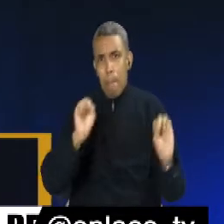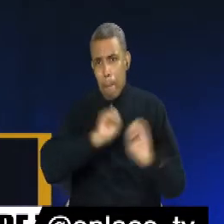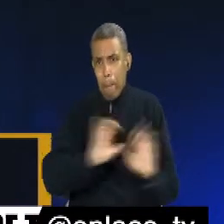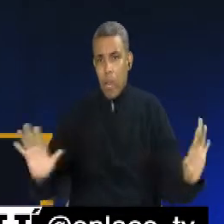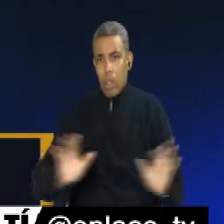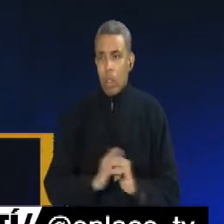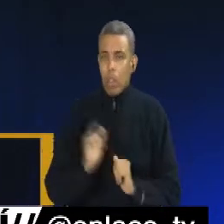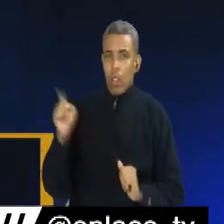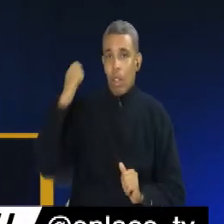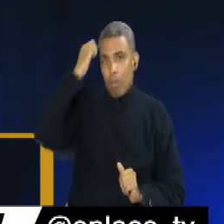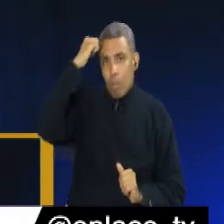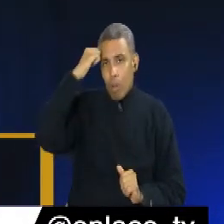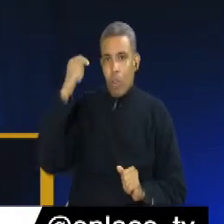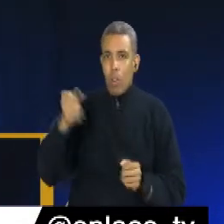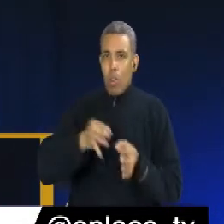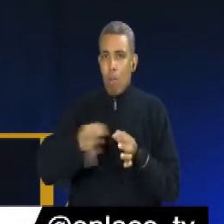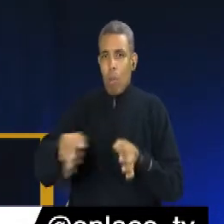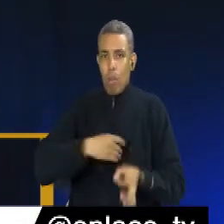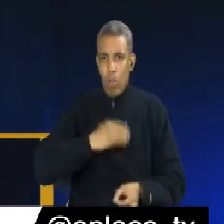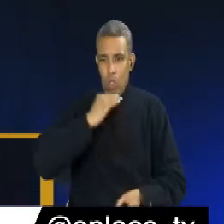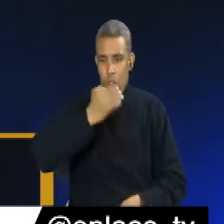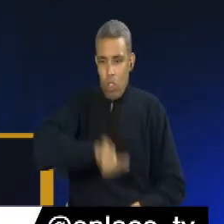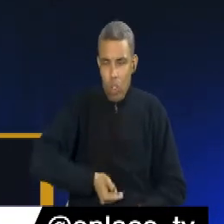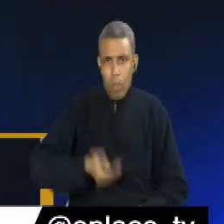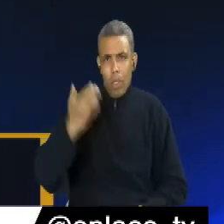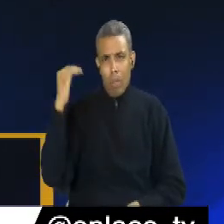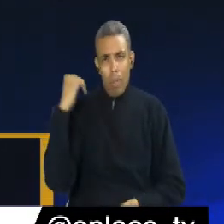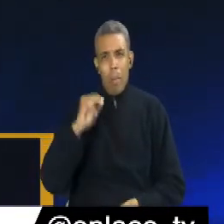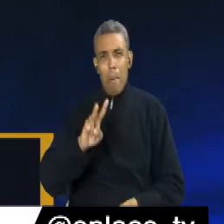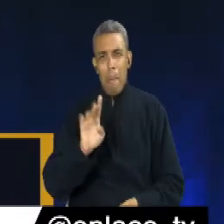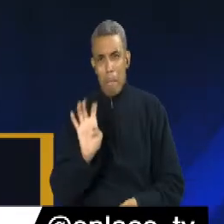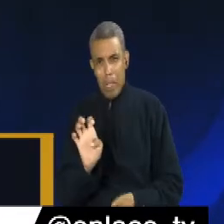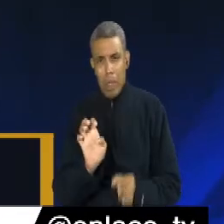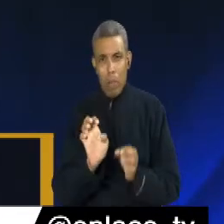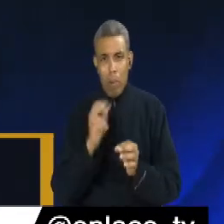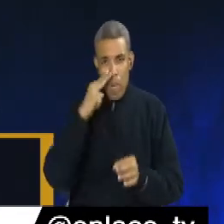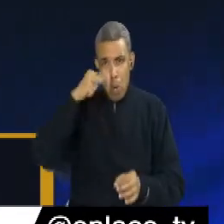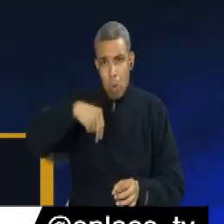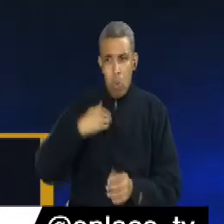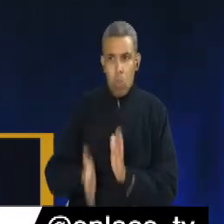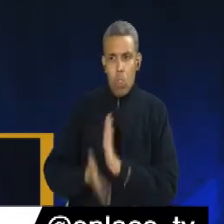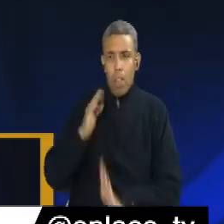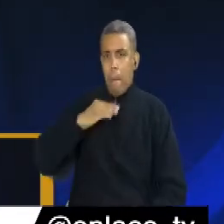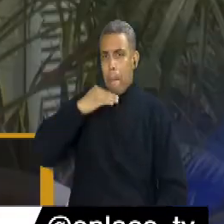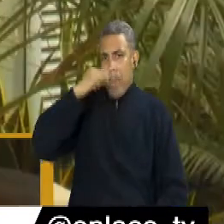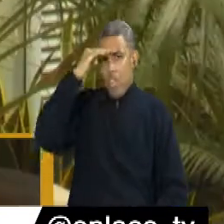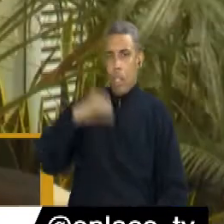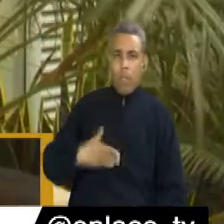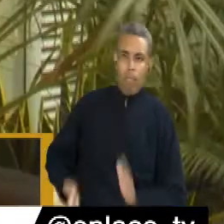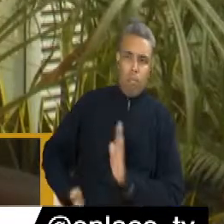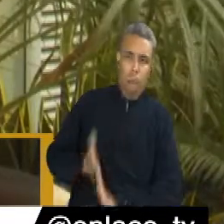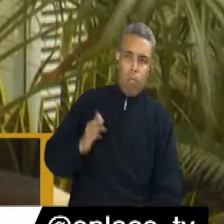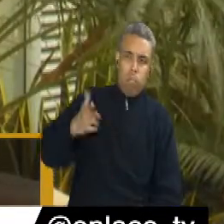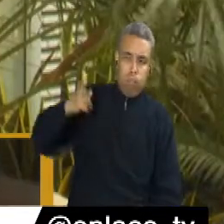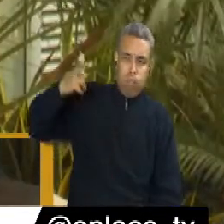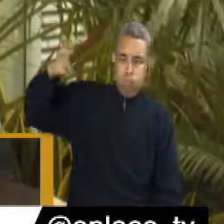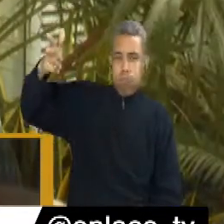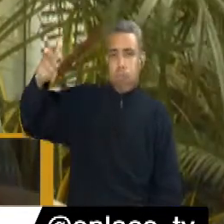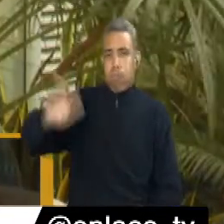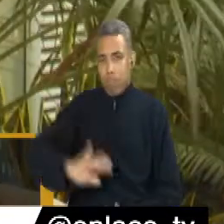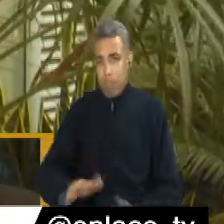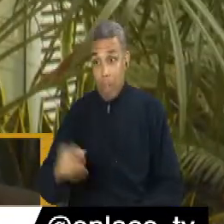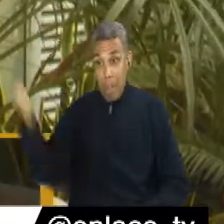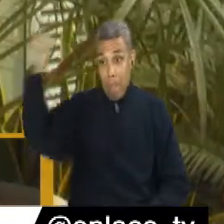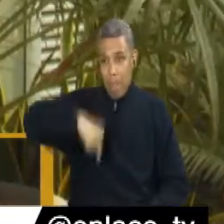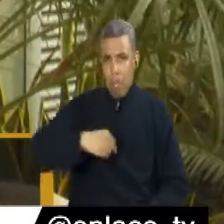El hombre está desaparecido desde el pasado 29 de junio, cuando salió a hacer un viaje hacia la ciudad de Medellín. Mi hermano es profesor de inglés